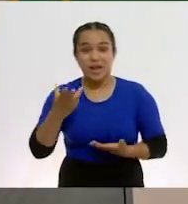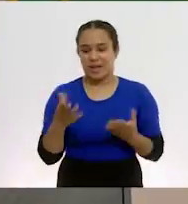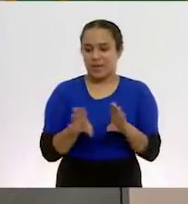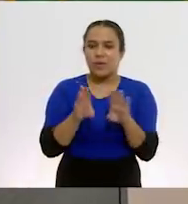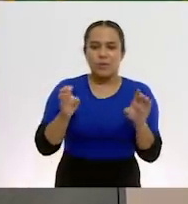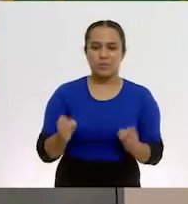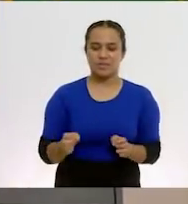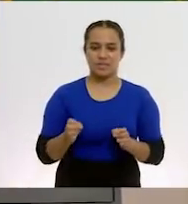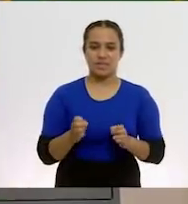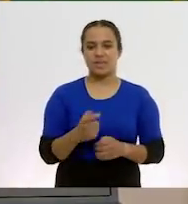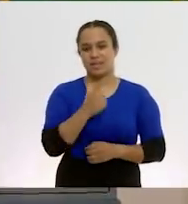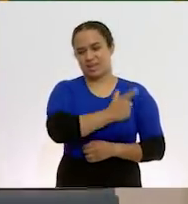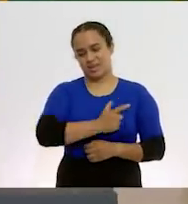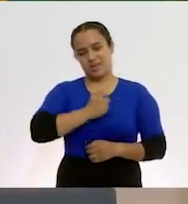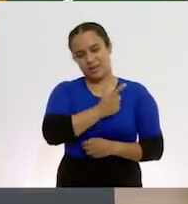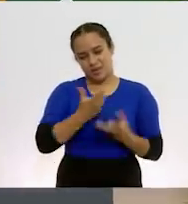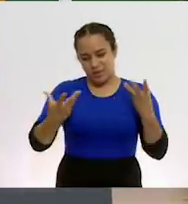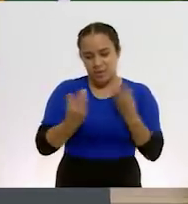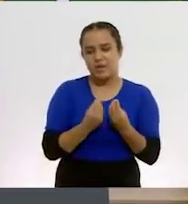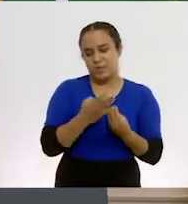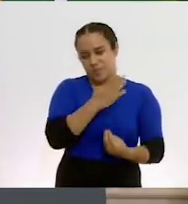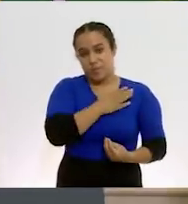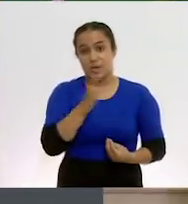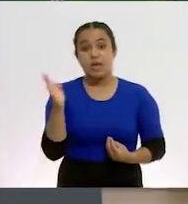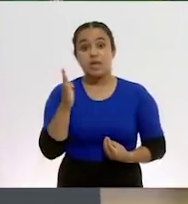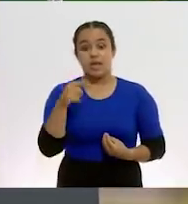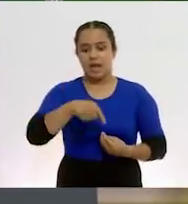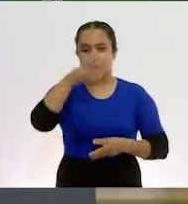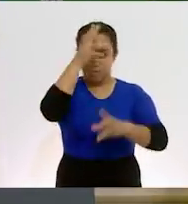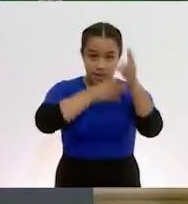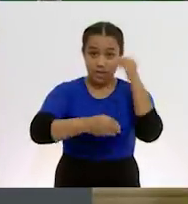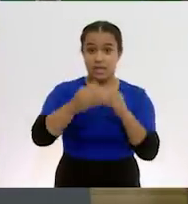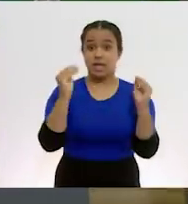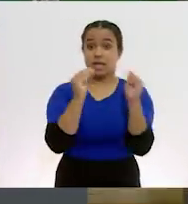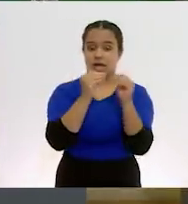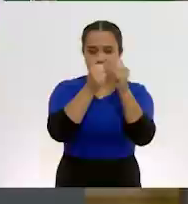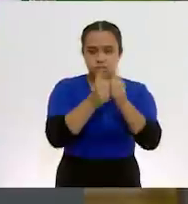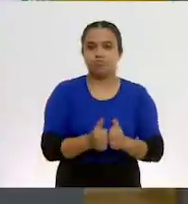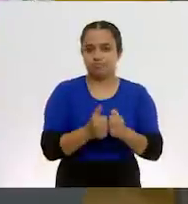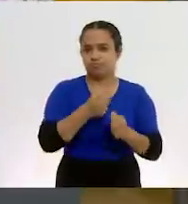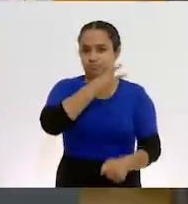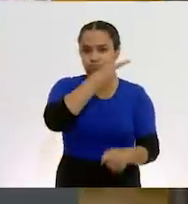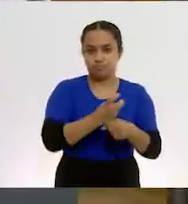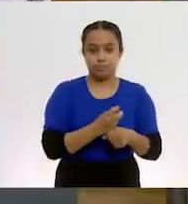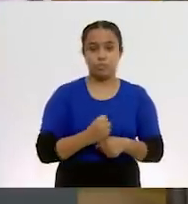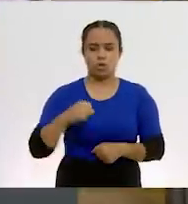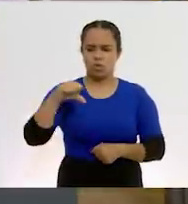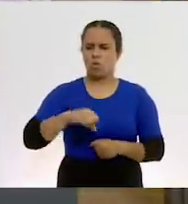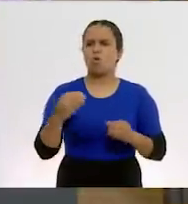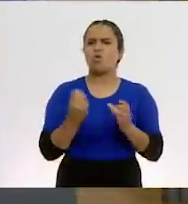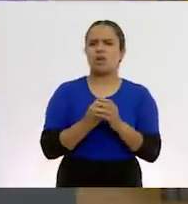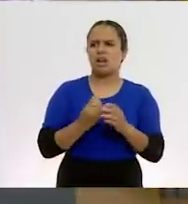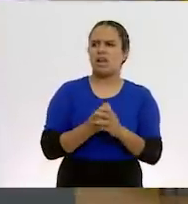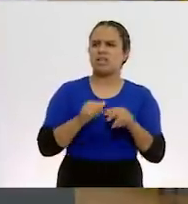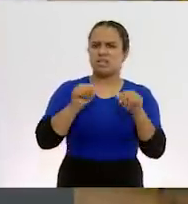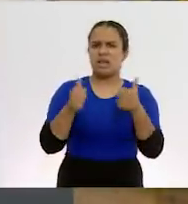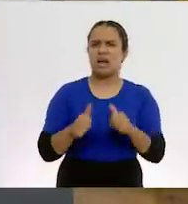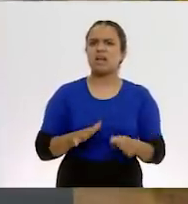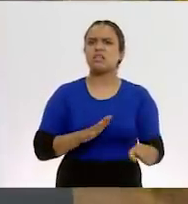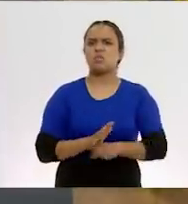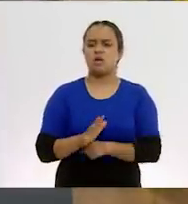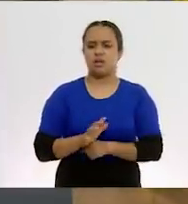¿Cómo están? Qué bueno que siguen con nosotros aquí en Aprende en Casa 2. Hoy, en la clase de artes,